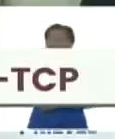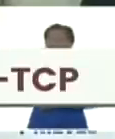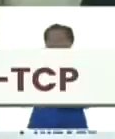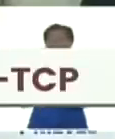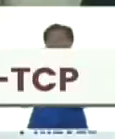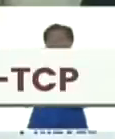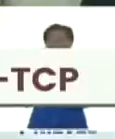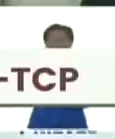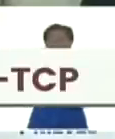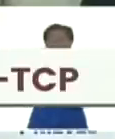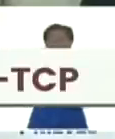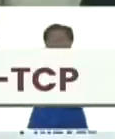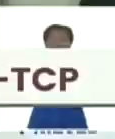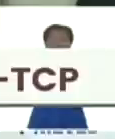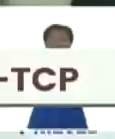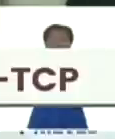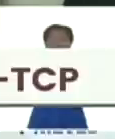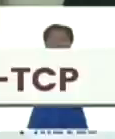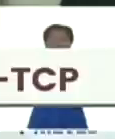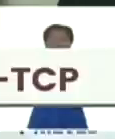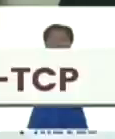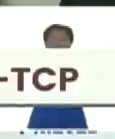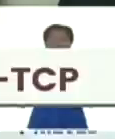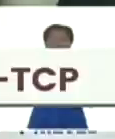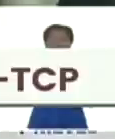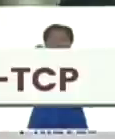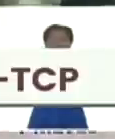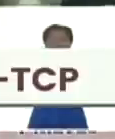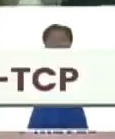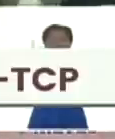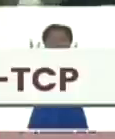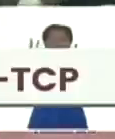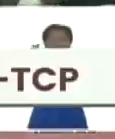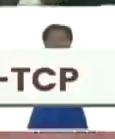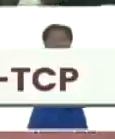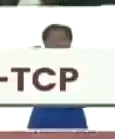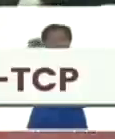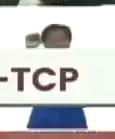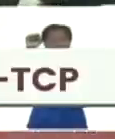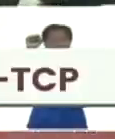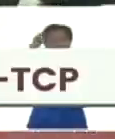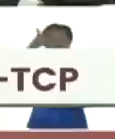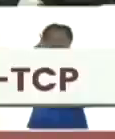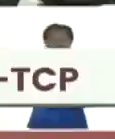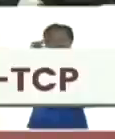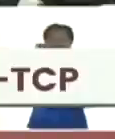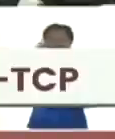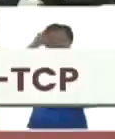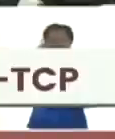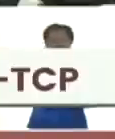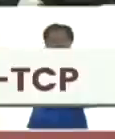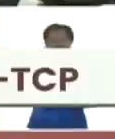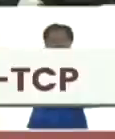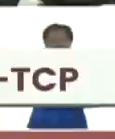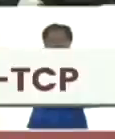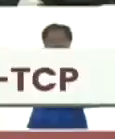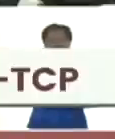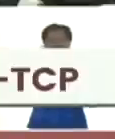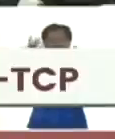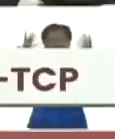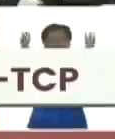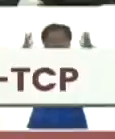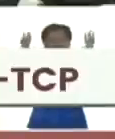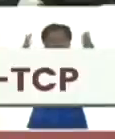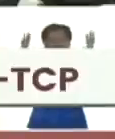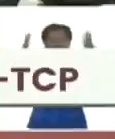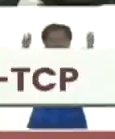activa. Viva el ALBA TCP. Con esto, señoras y señores, les expreso mi agradecimiento.